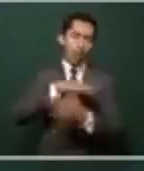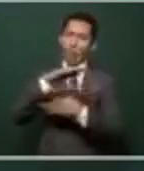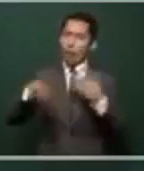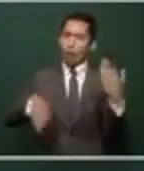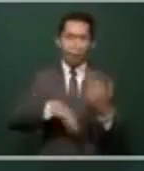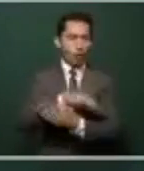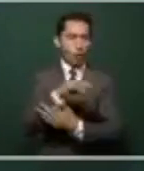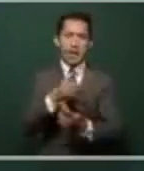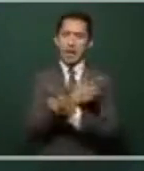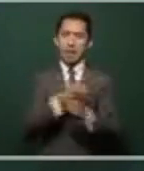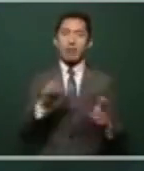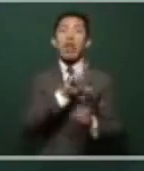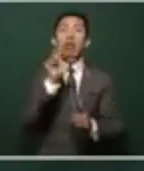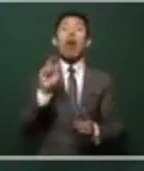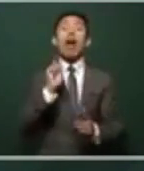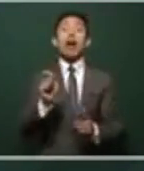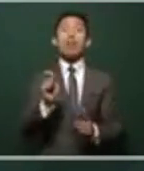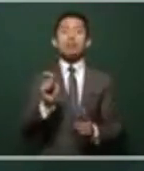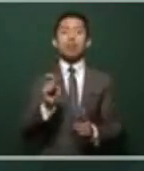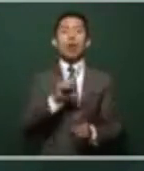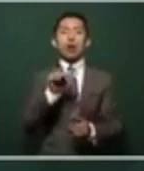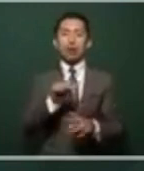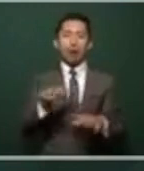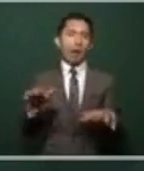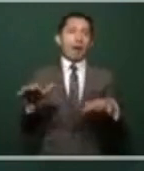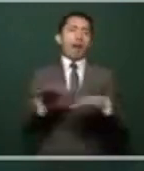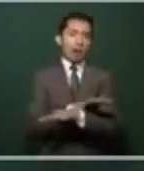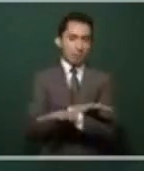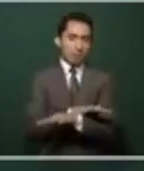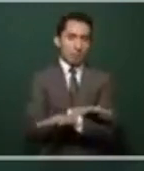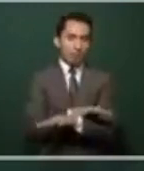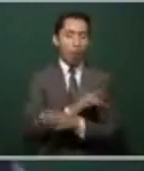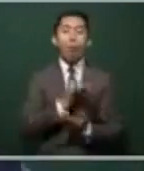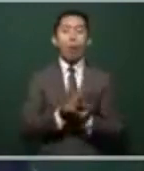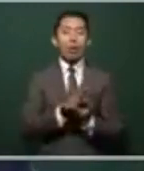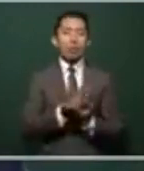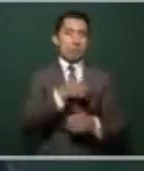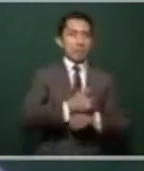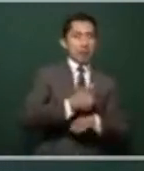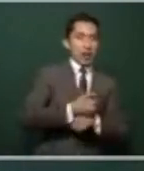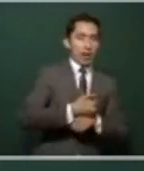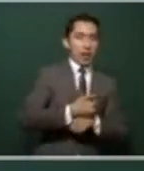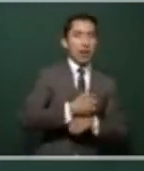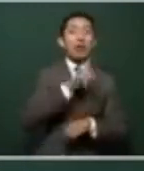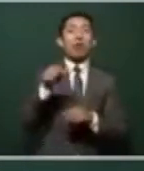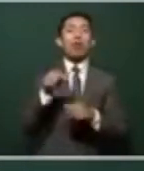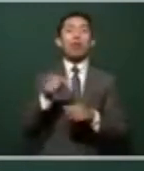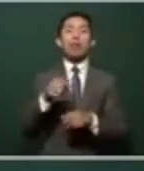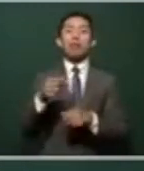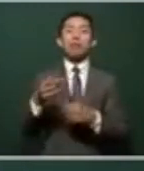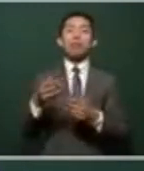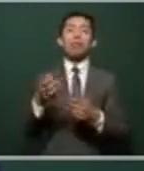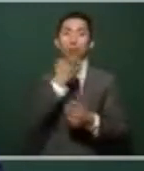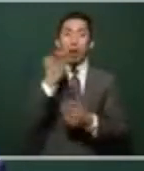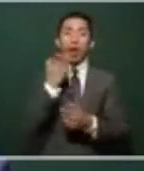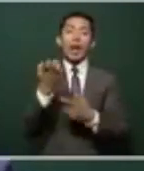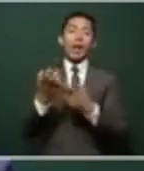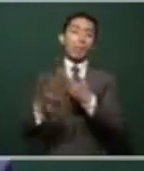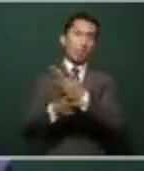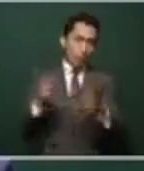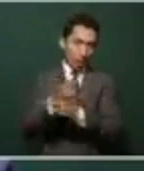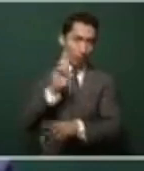acotó y se puso al mercado la educación media superior y la educación superior.